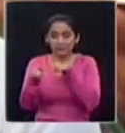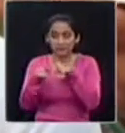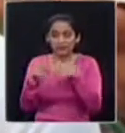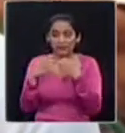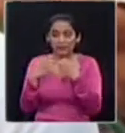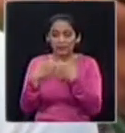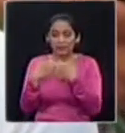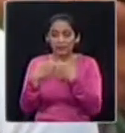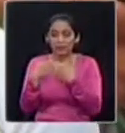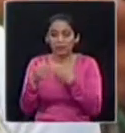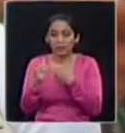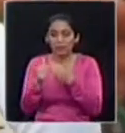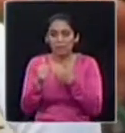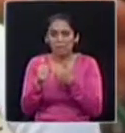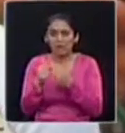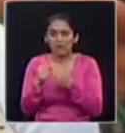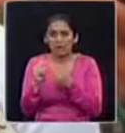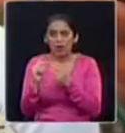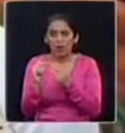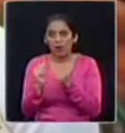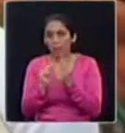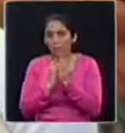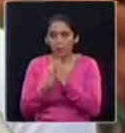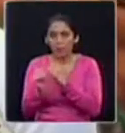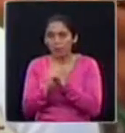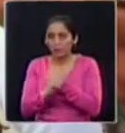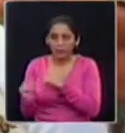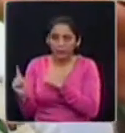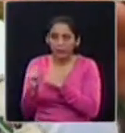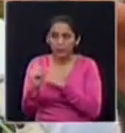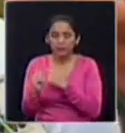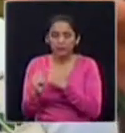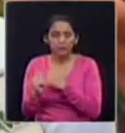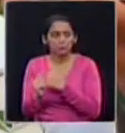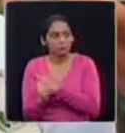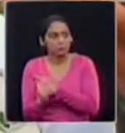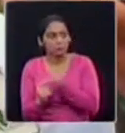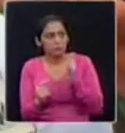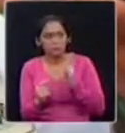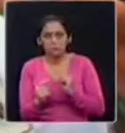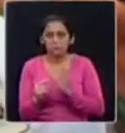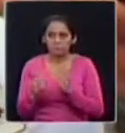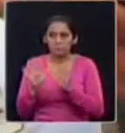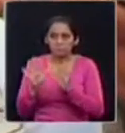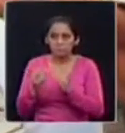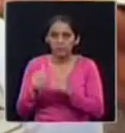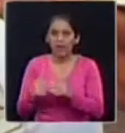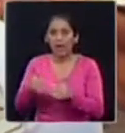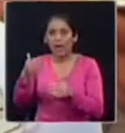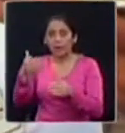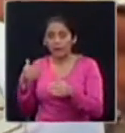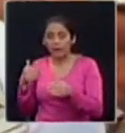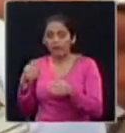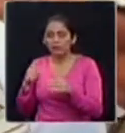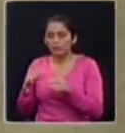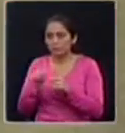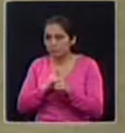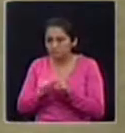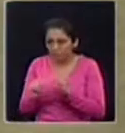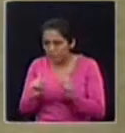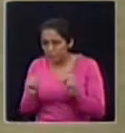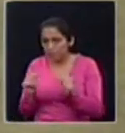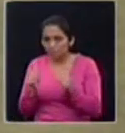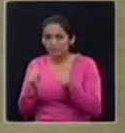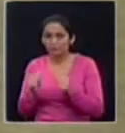es muy rápido, te juegan bastante por las bandas. Nosotros por ahí creo que en la parte de atrás tenemos que estar muy bien concentrados y tratar de contrarrestar todo eso. Los